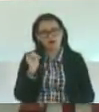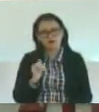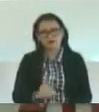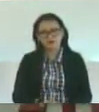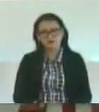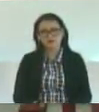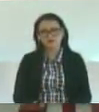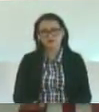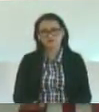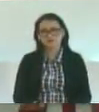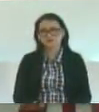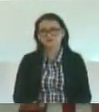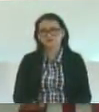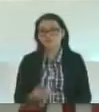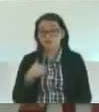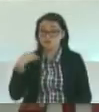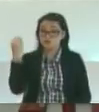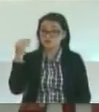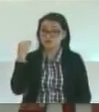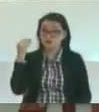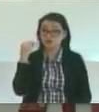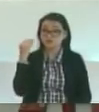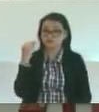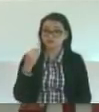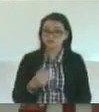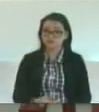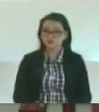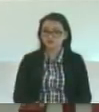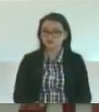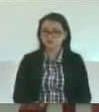Así que creo que